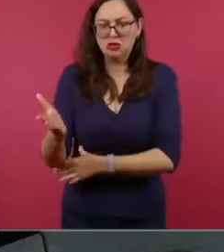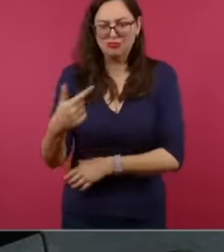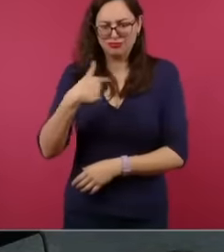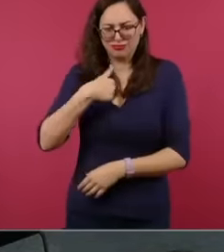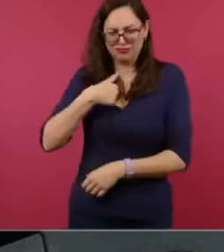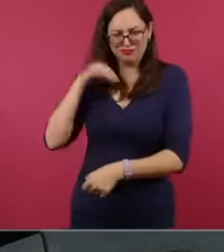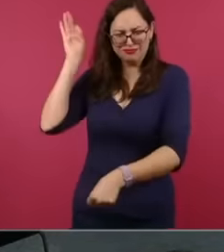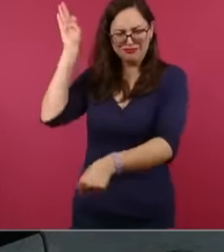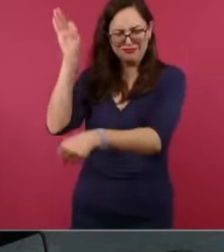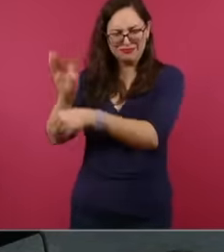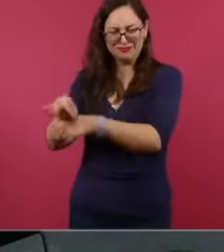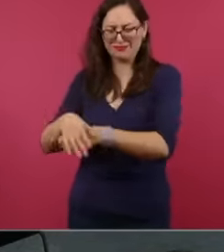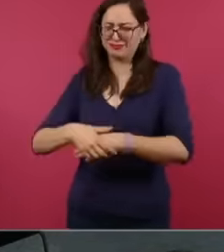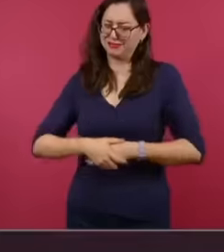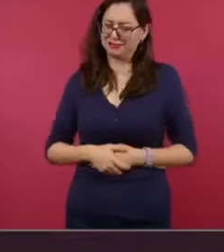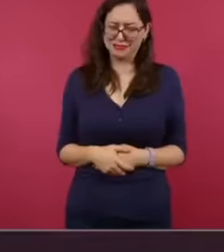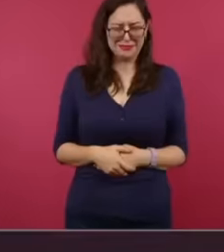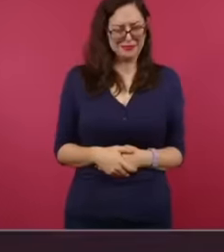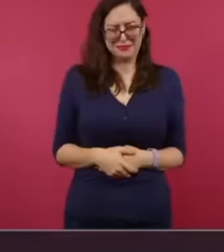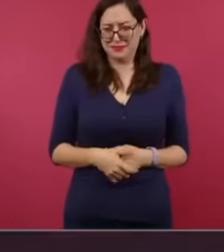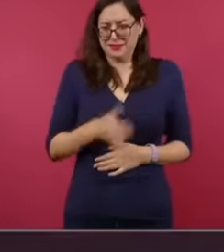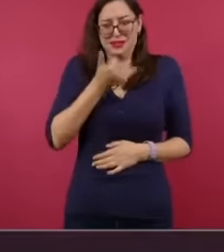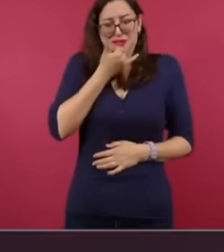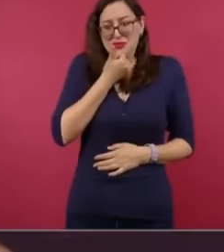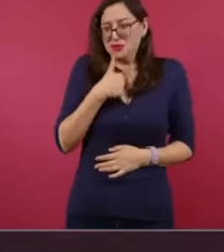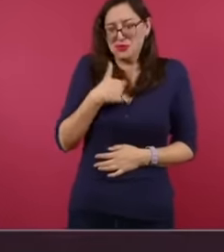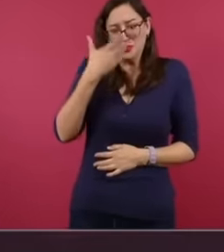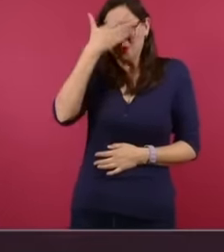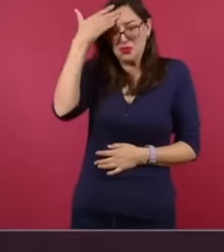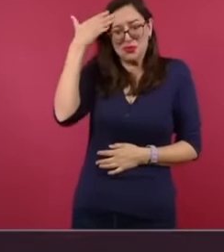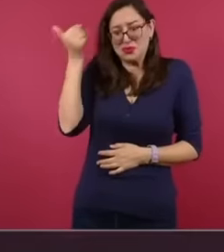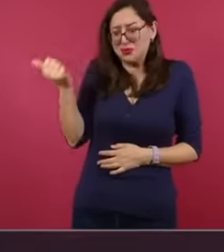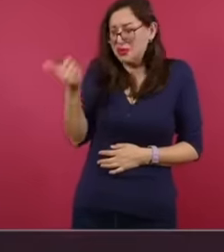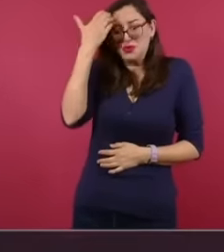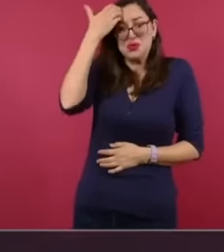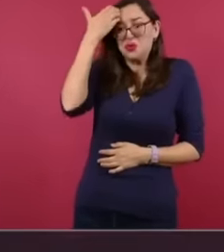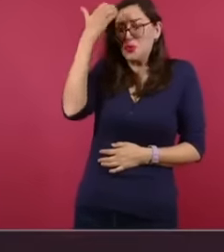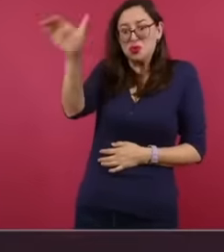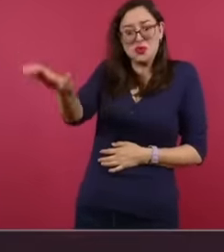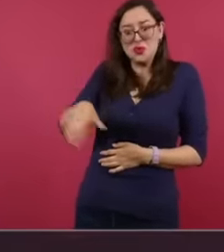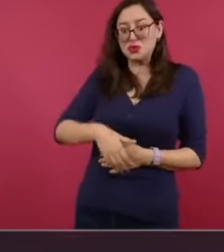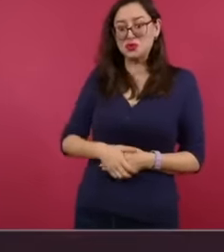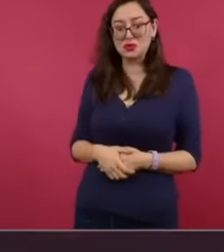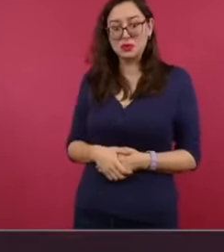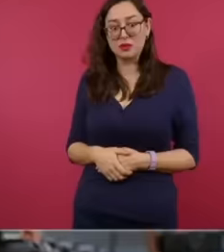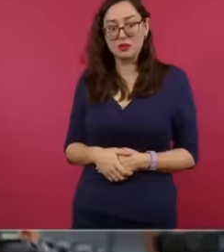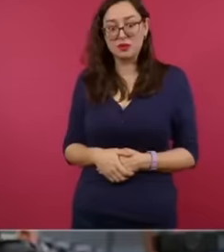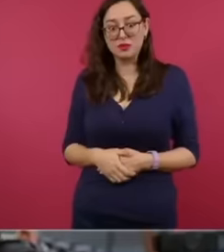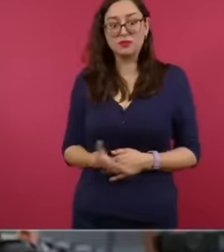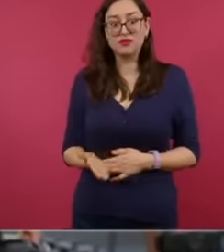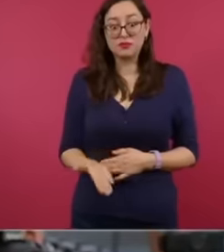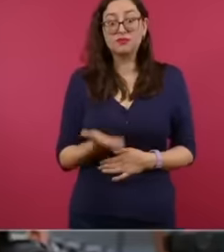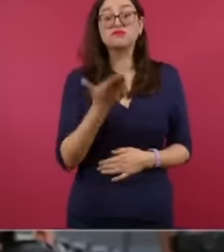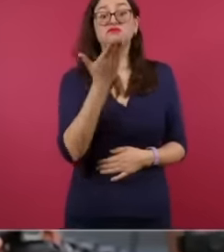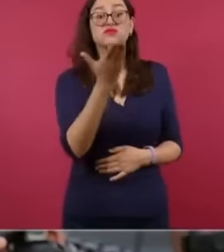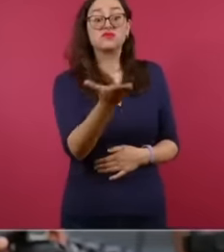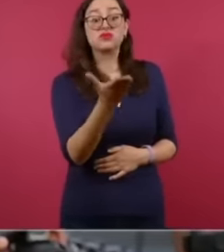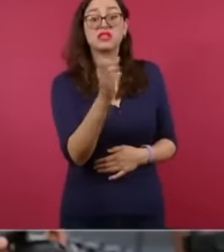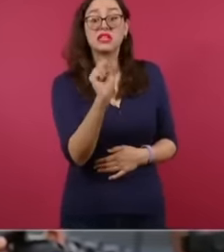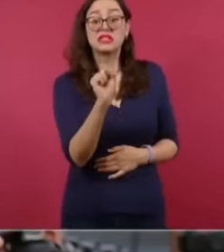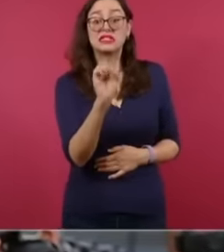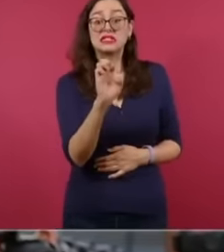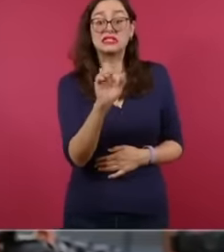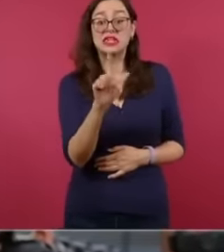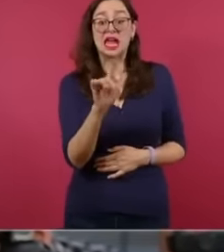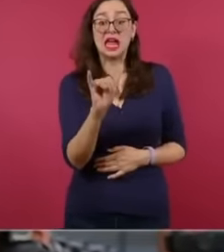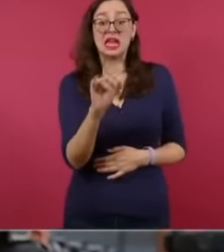O sea, te digo de manera sincera, ni sabía. Pero usted habló con Célida, usted le pidió a Célida, dice